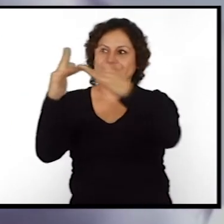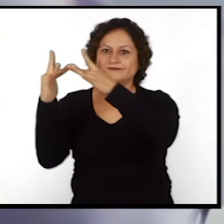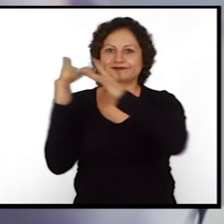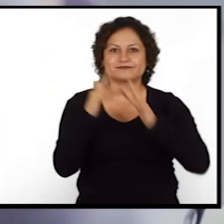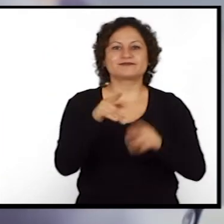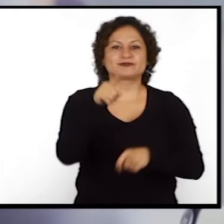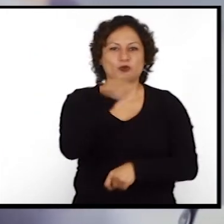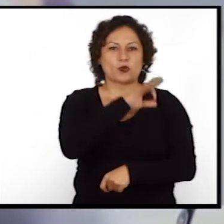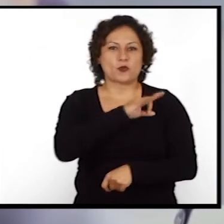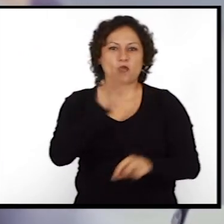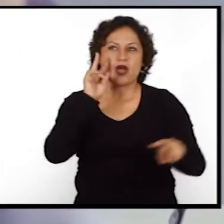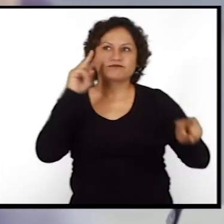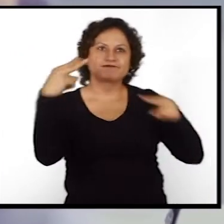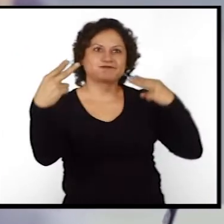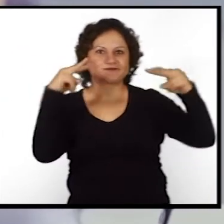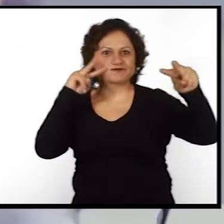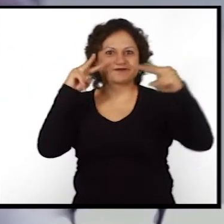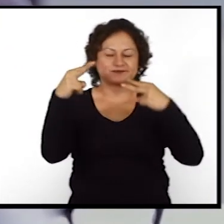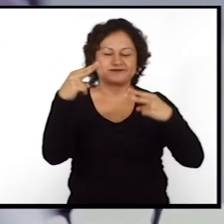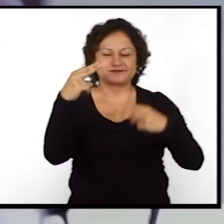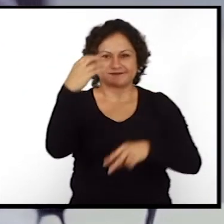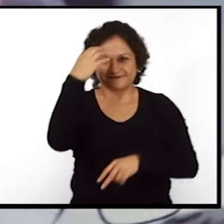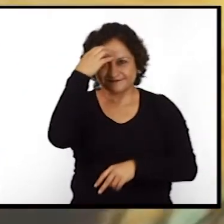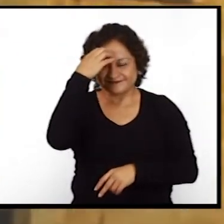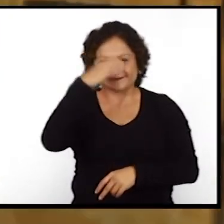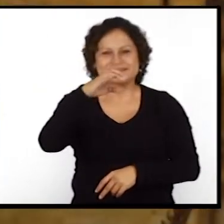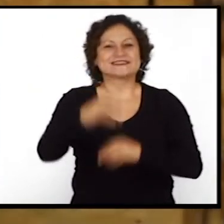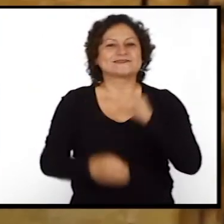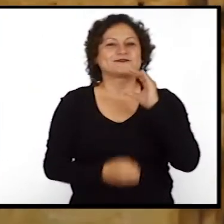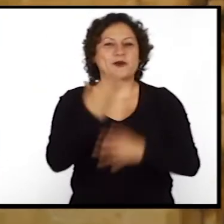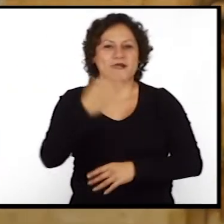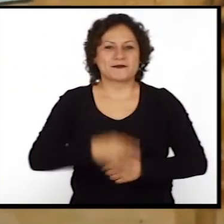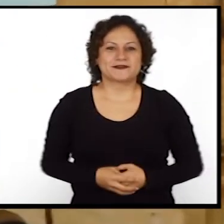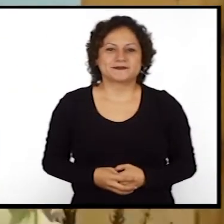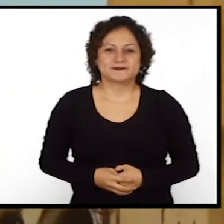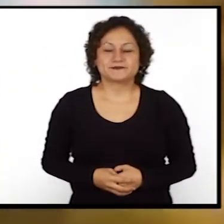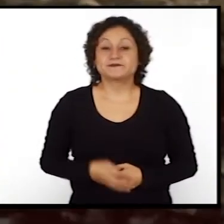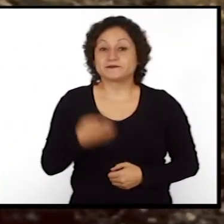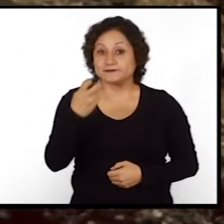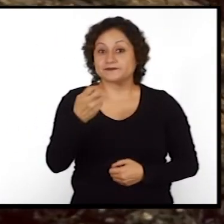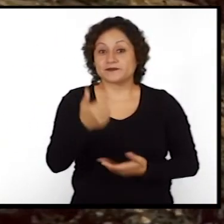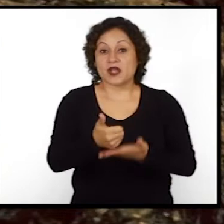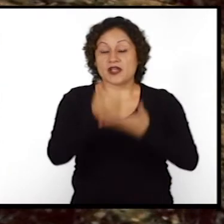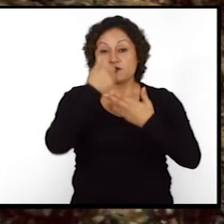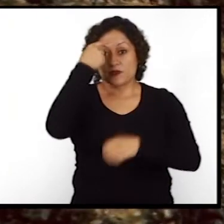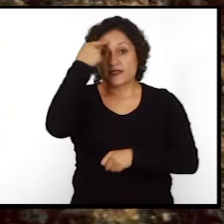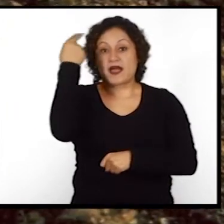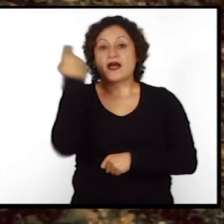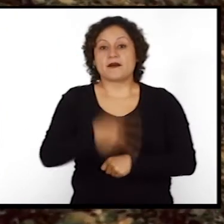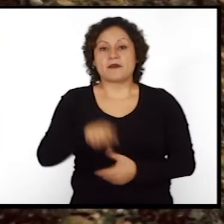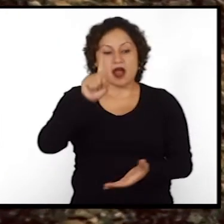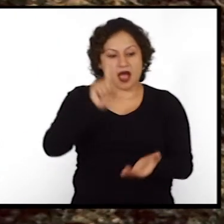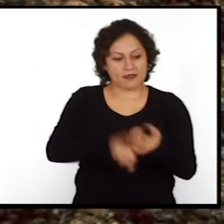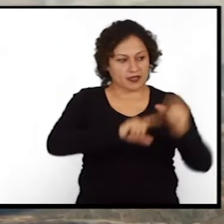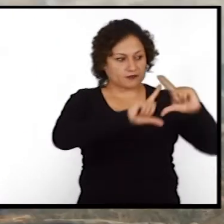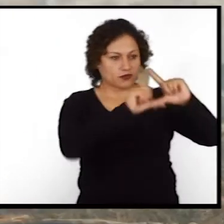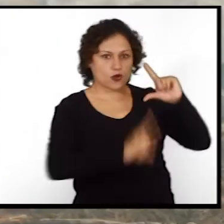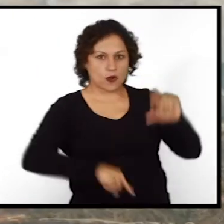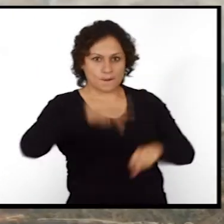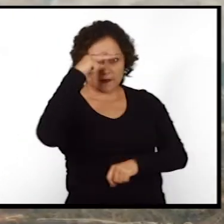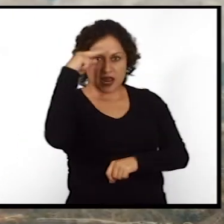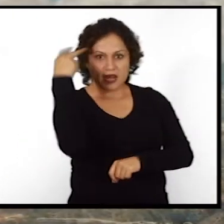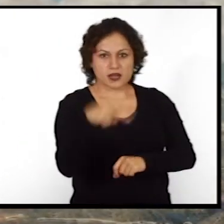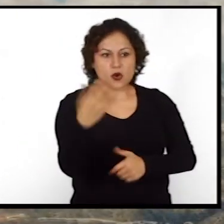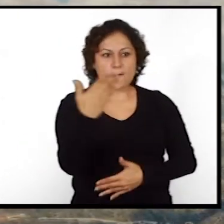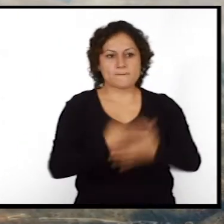una experiencia única en tercera dimensión. Nos permitirá alcanzar los objetivos y el éxito dentro del país